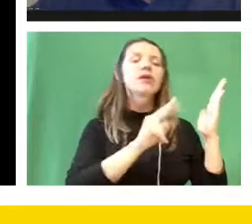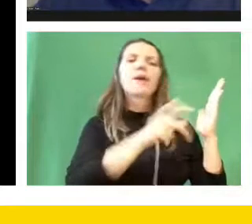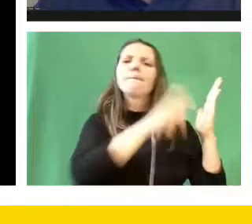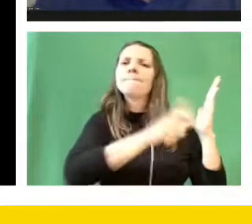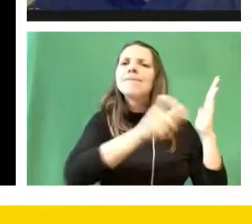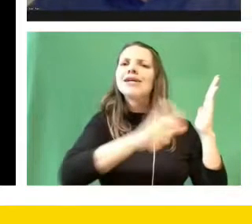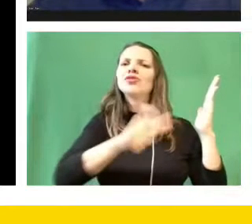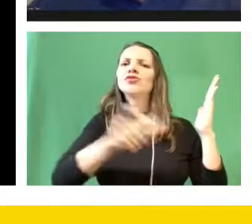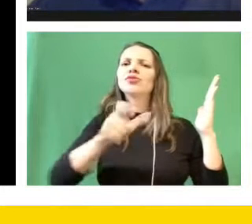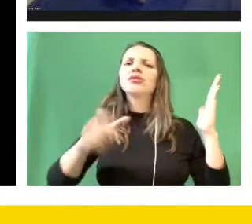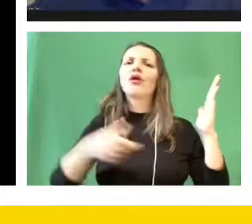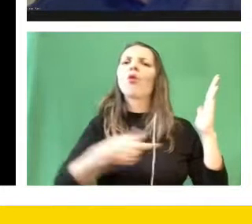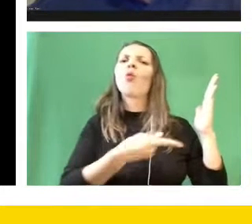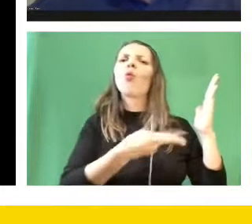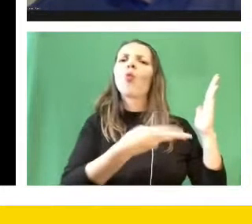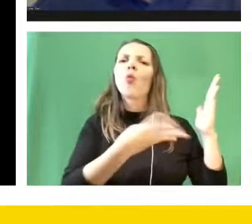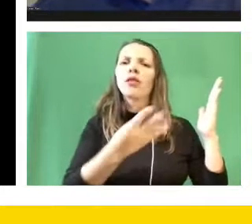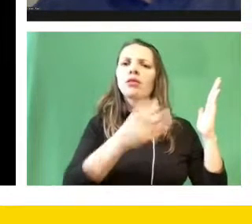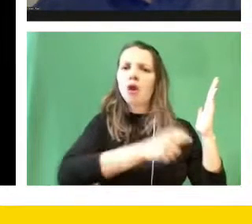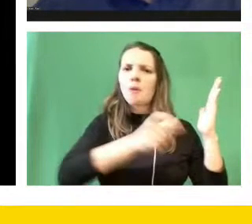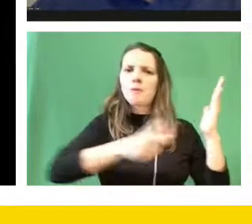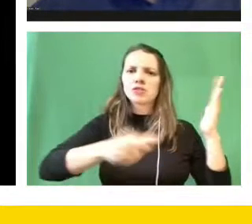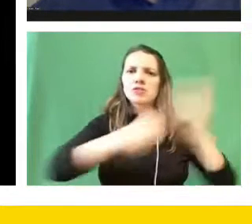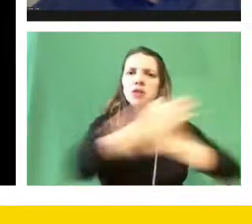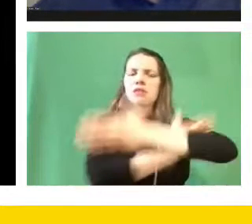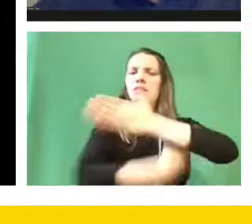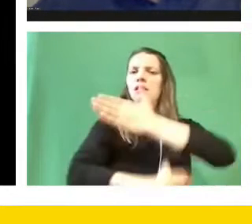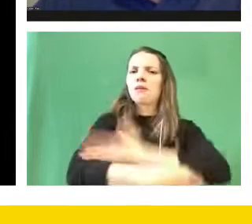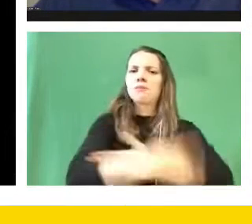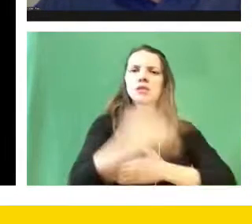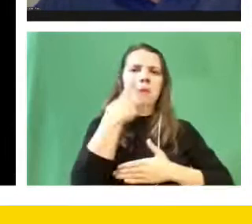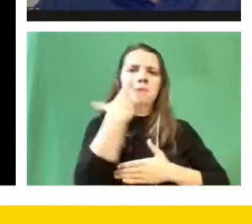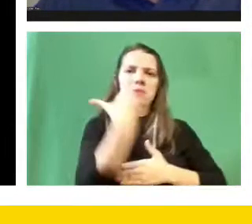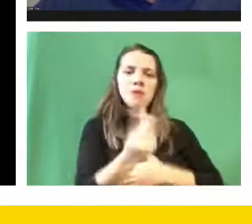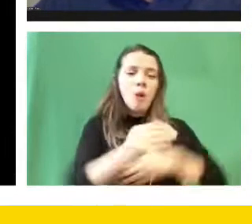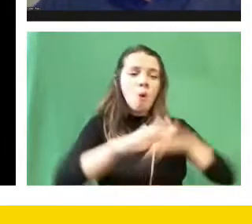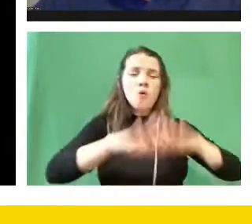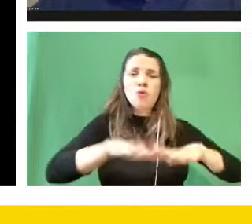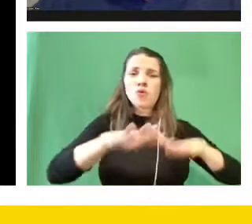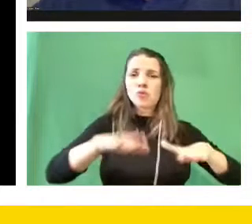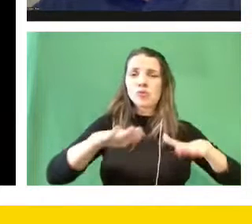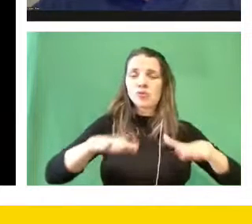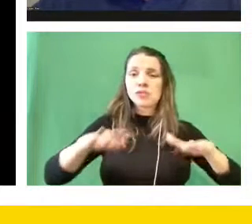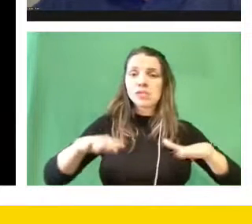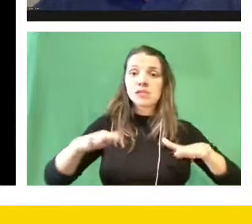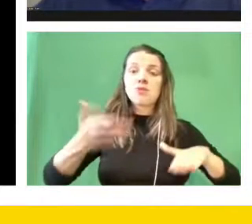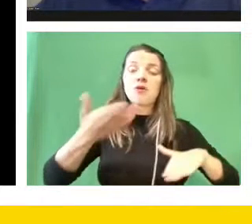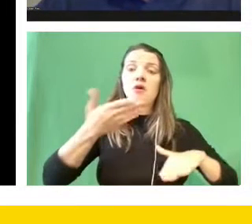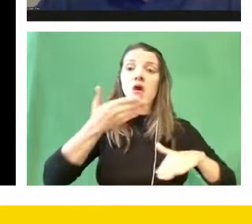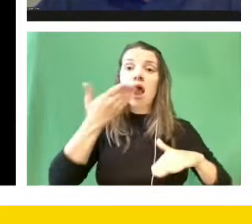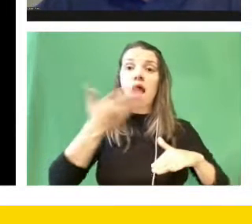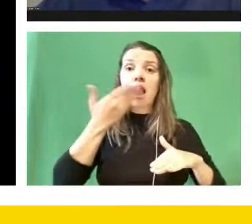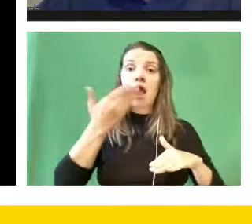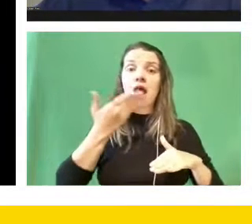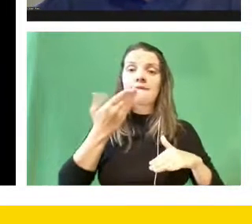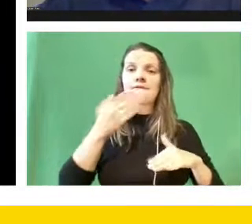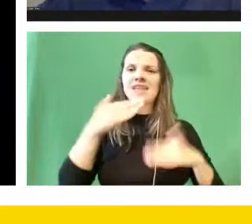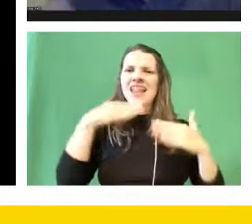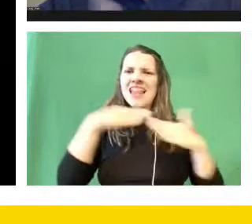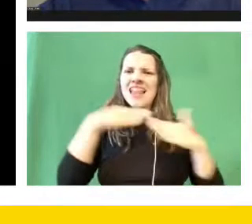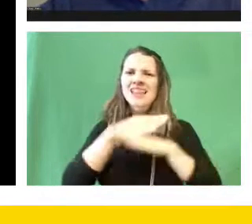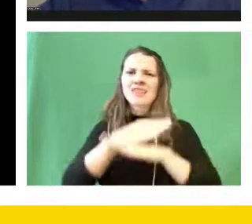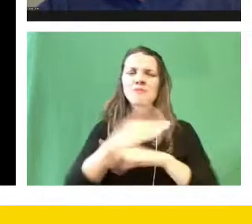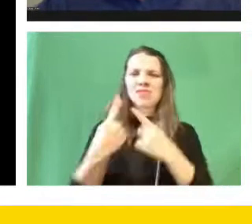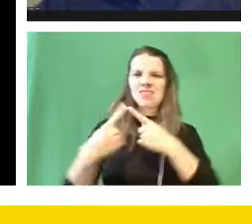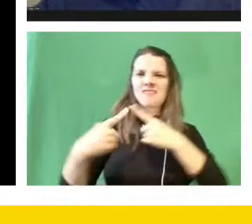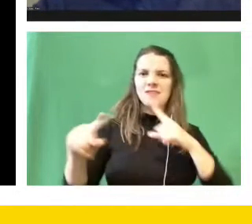con discapacidad, comorbilidad reducida, infantes y población no hispanoparlantes. Ese es el gran